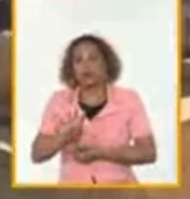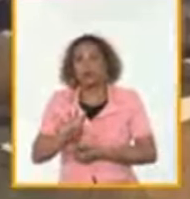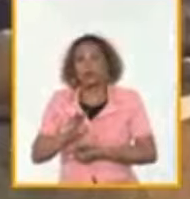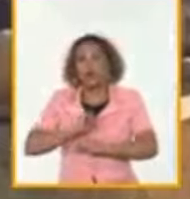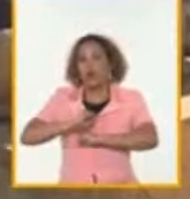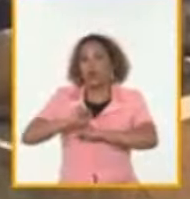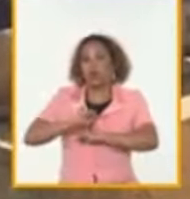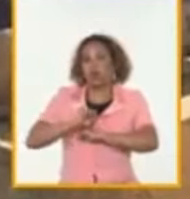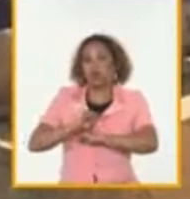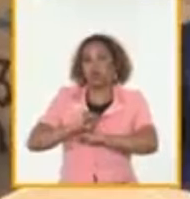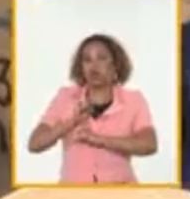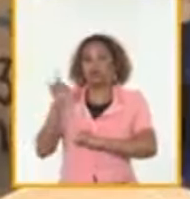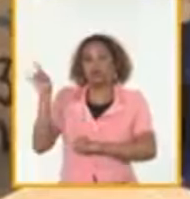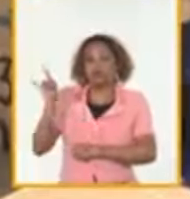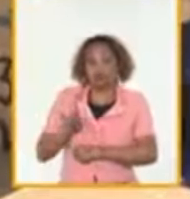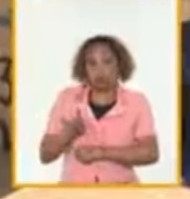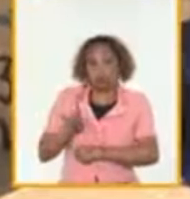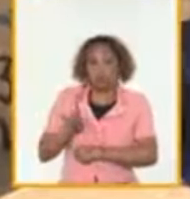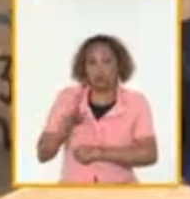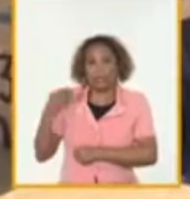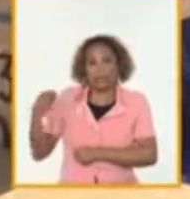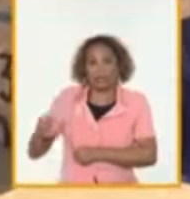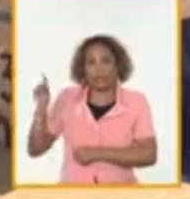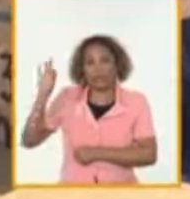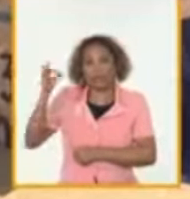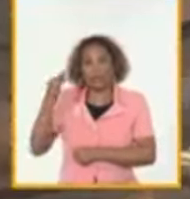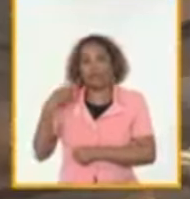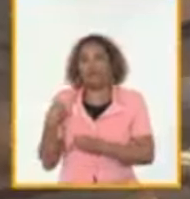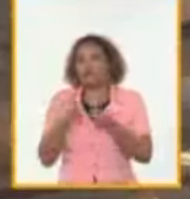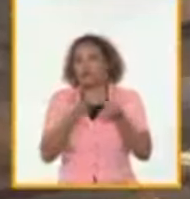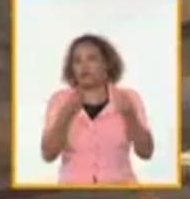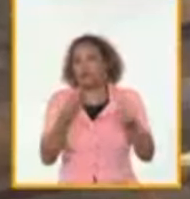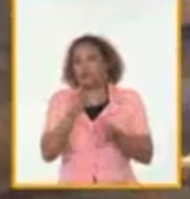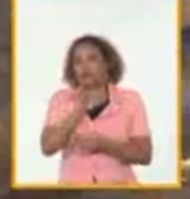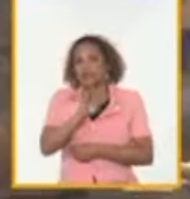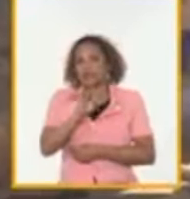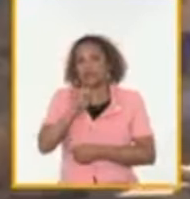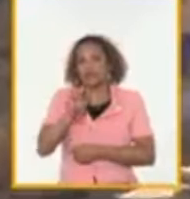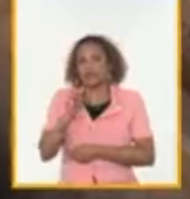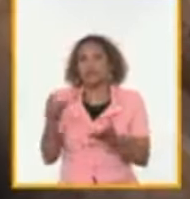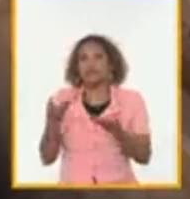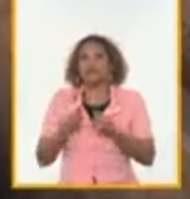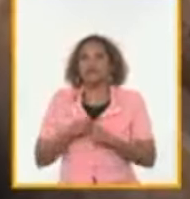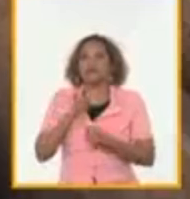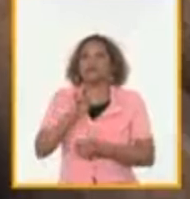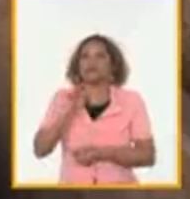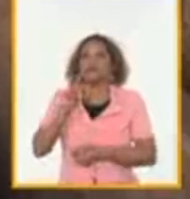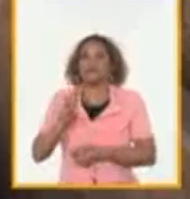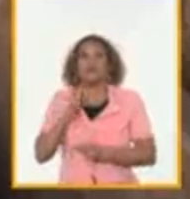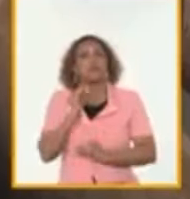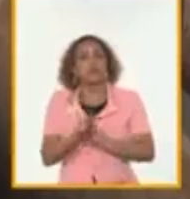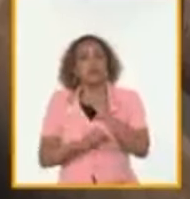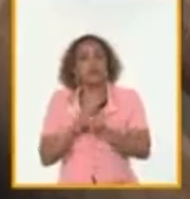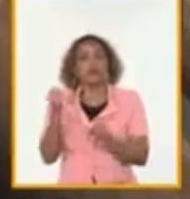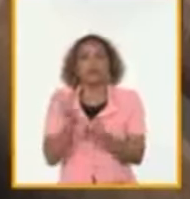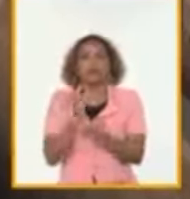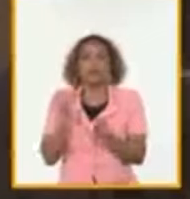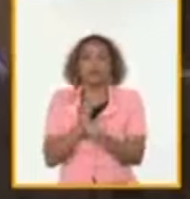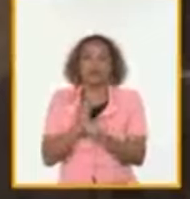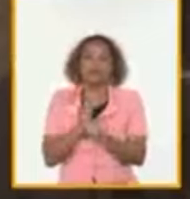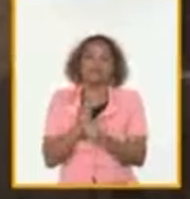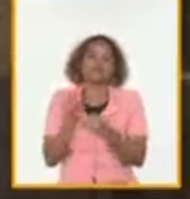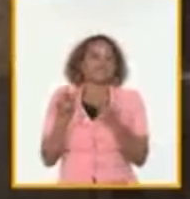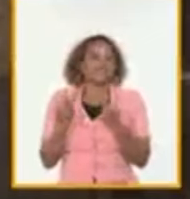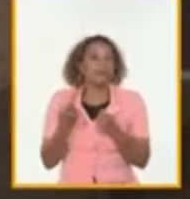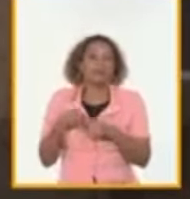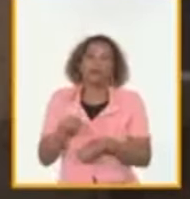con paneles fotovoltaicos o nos asignaron 74 hemos recibido 67 y que ya se viene trabajando en el montaje de ella pero ahorita